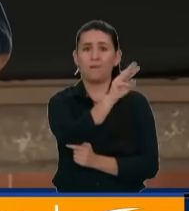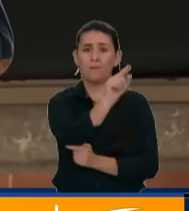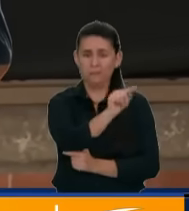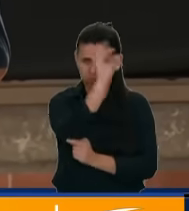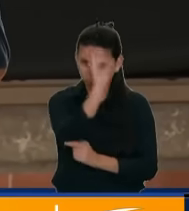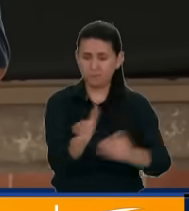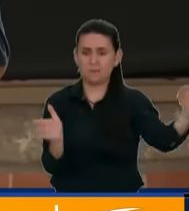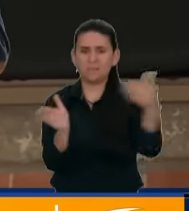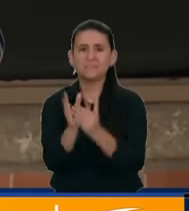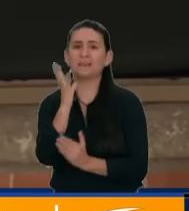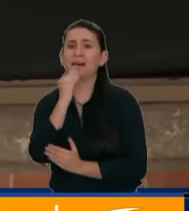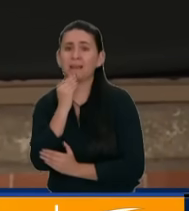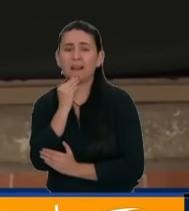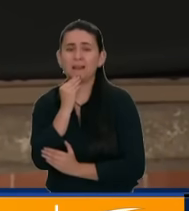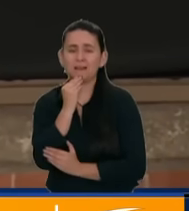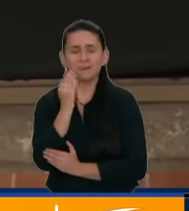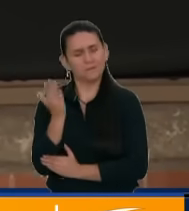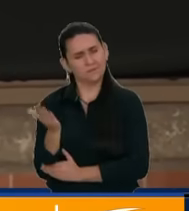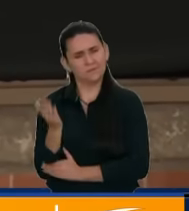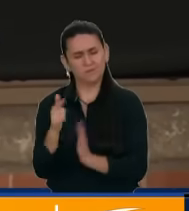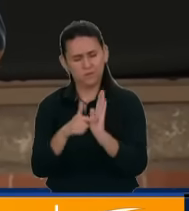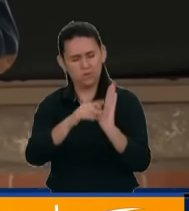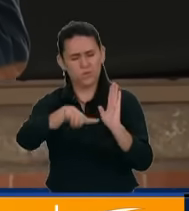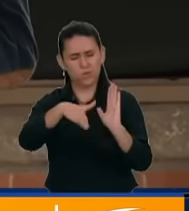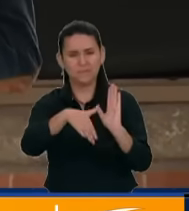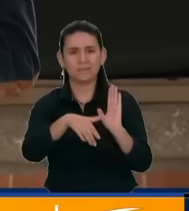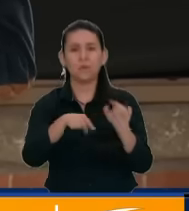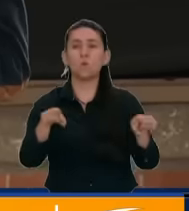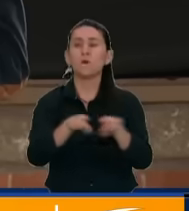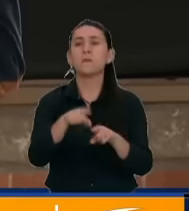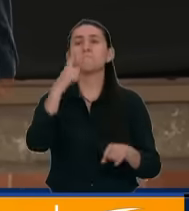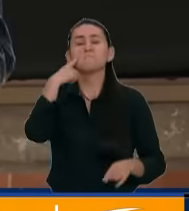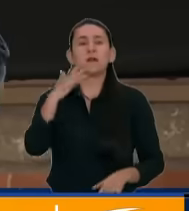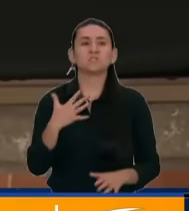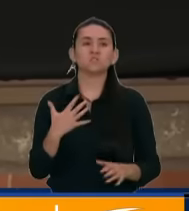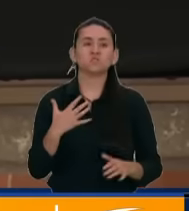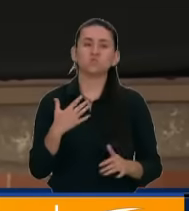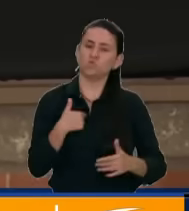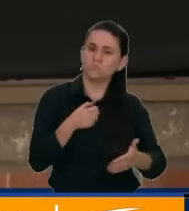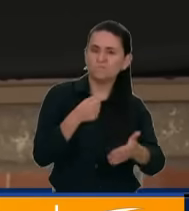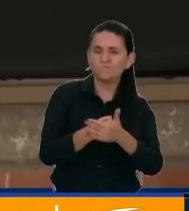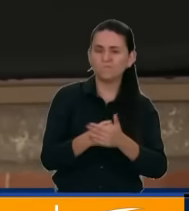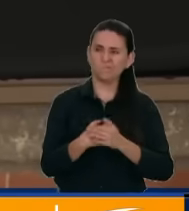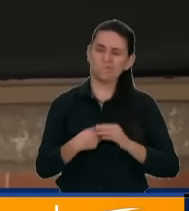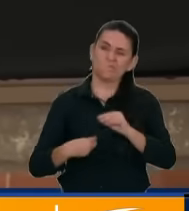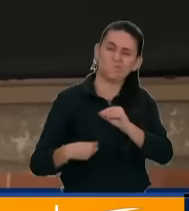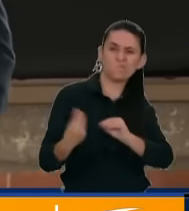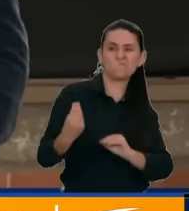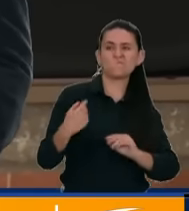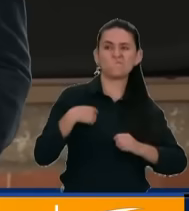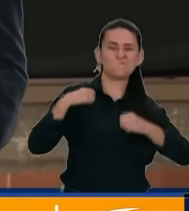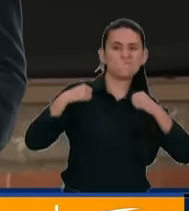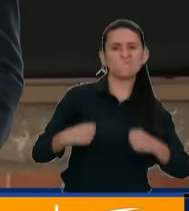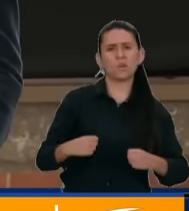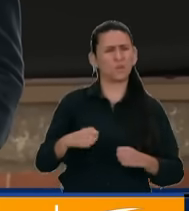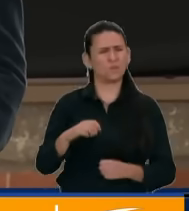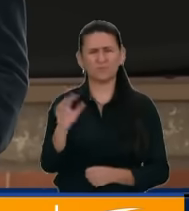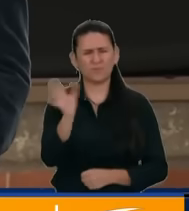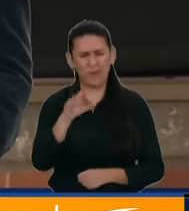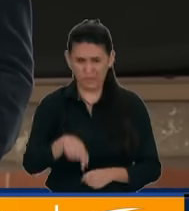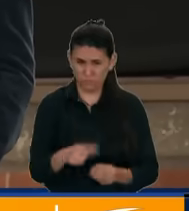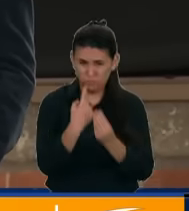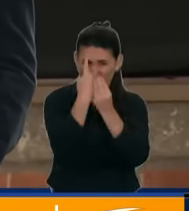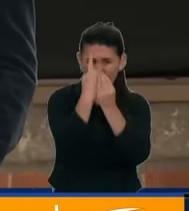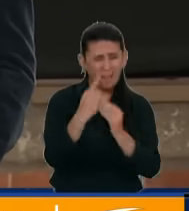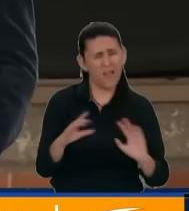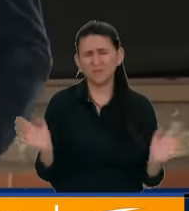pasado. Entonces, digamos, esto no es una obsesión interna, no son intentos de oposición al presidente, esto no es hacer política.